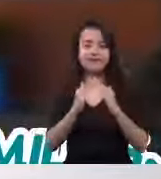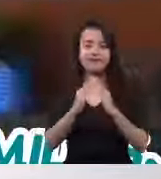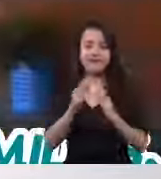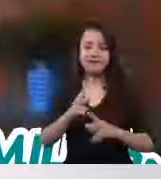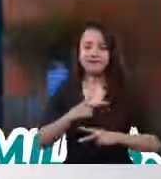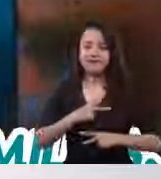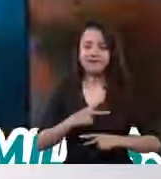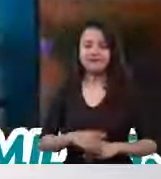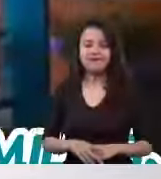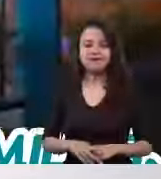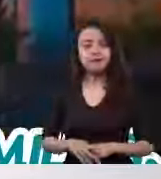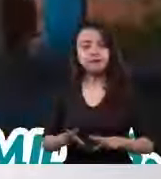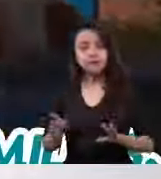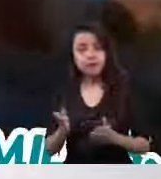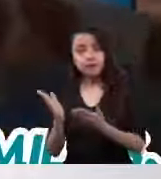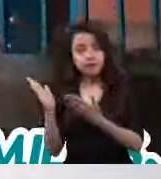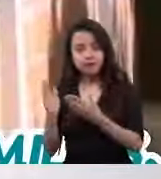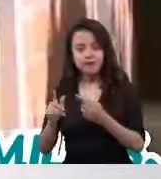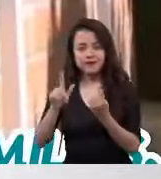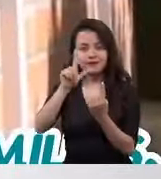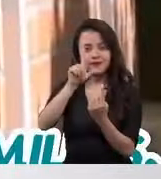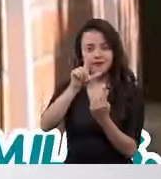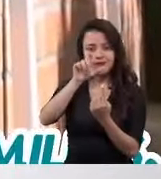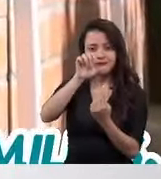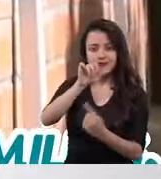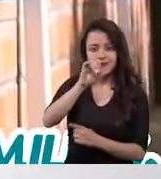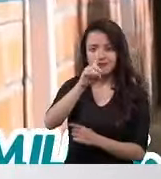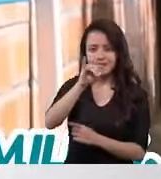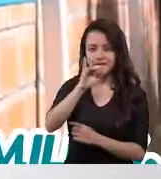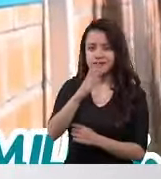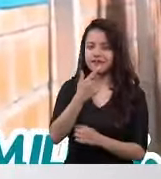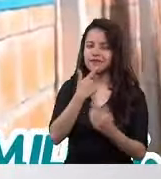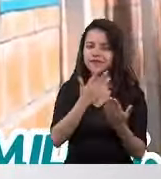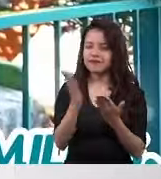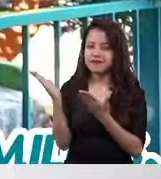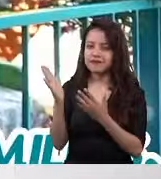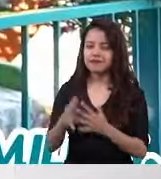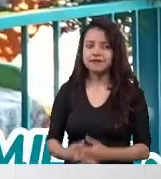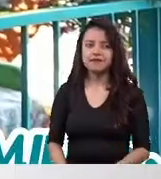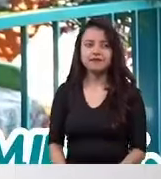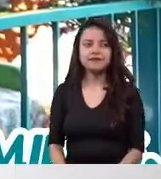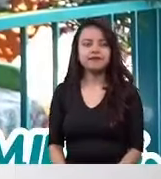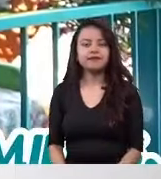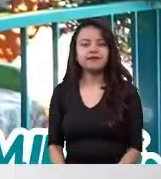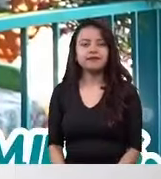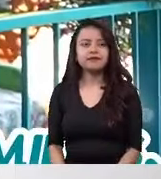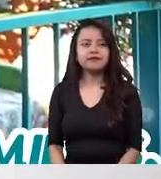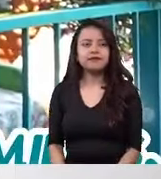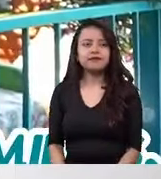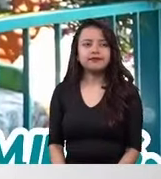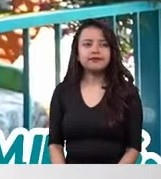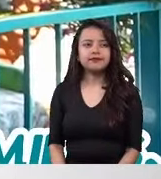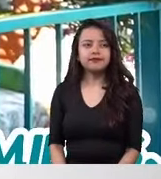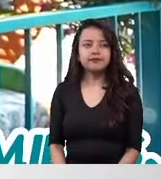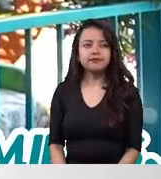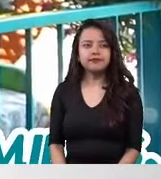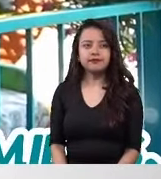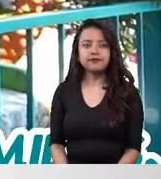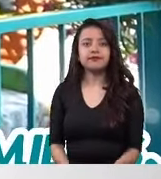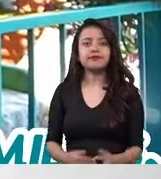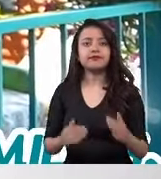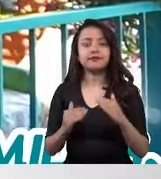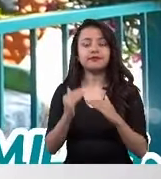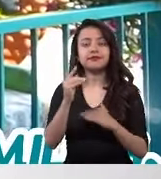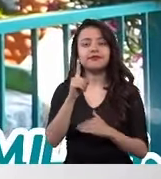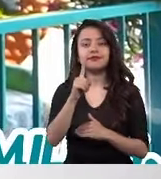los caldenses. Hoy para Lady, una de las beneficiarias, el mensaje que le deja la vida es claro. Lo que está claro es que hoy más de 130 familias